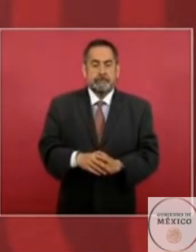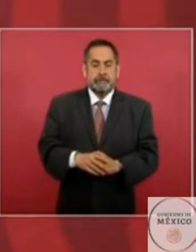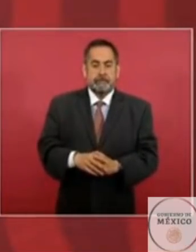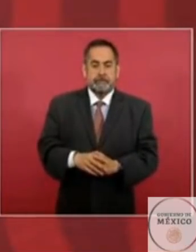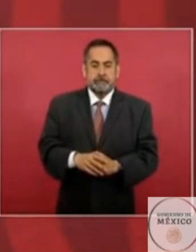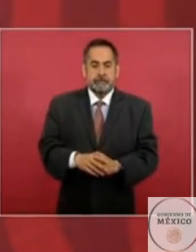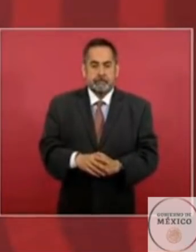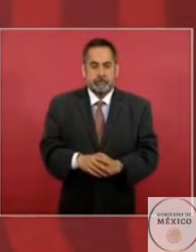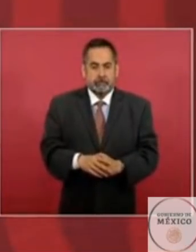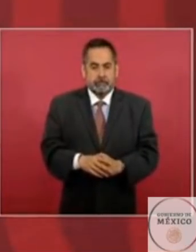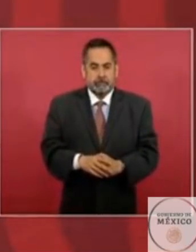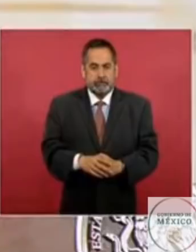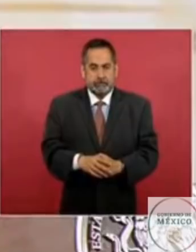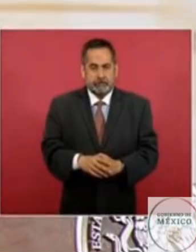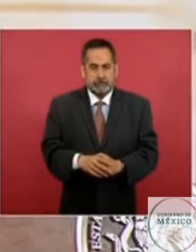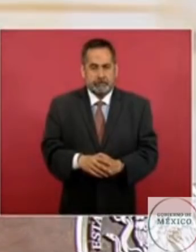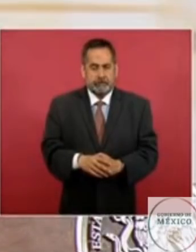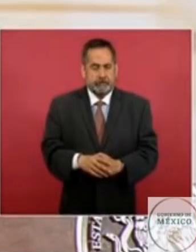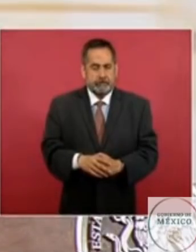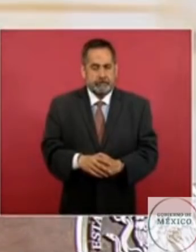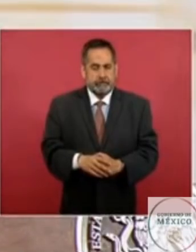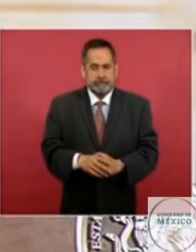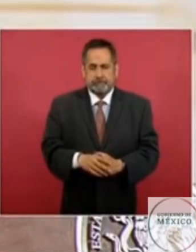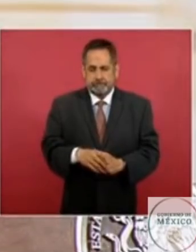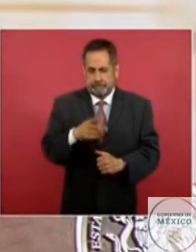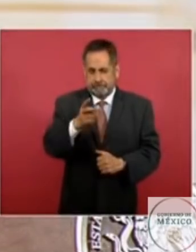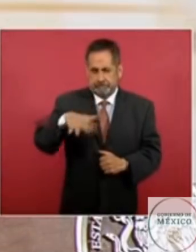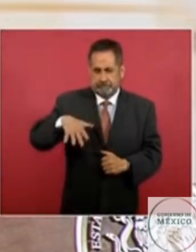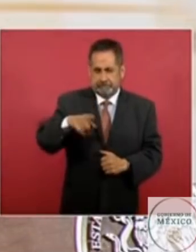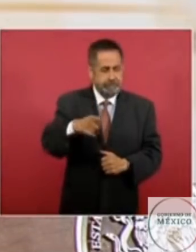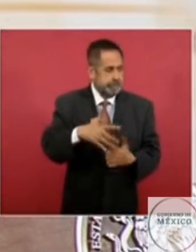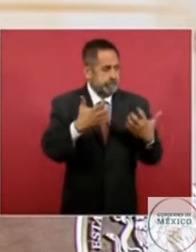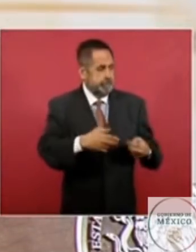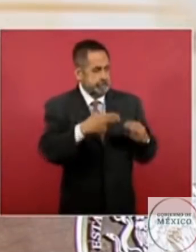380 cabilderos tiene la coalición Va por México.